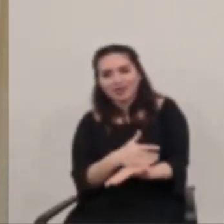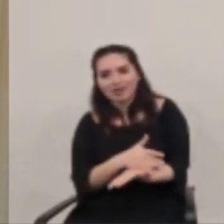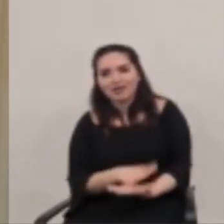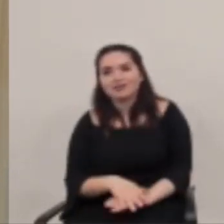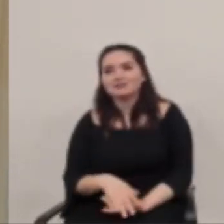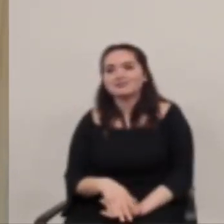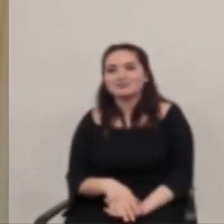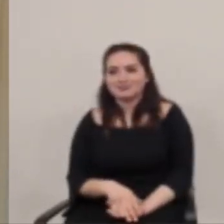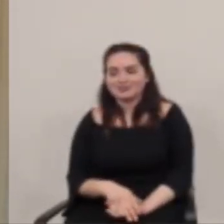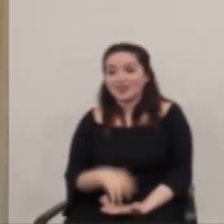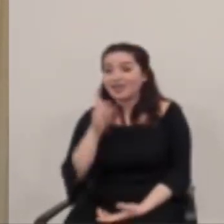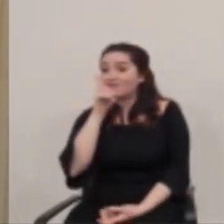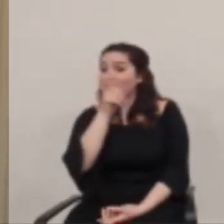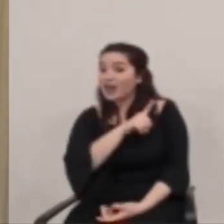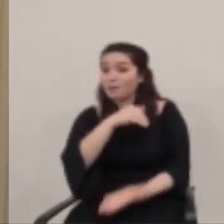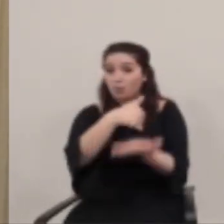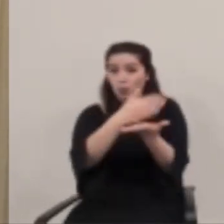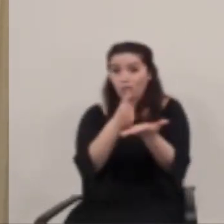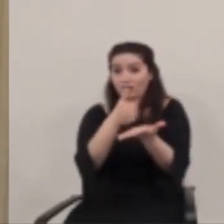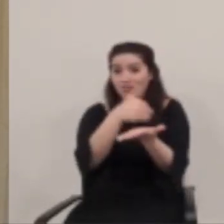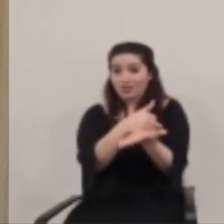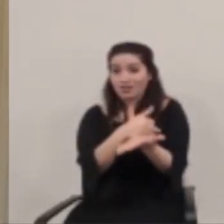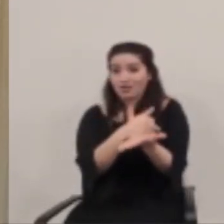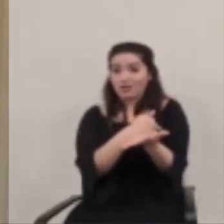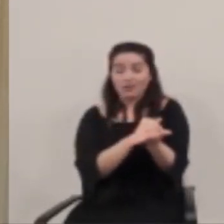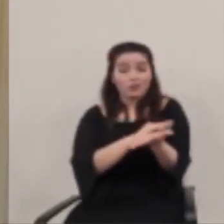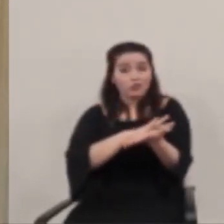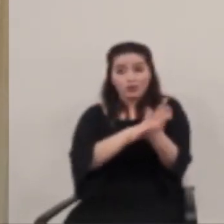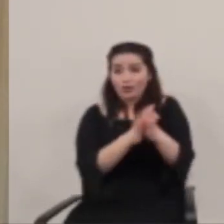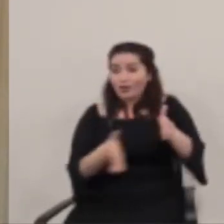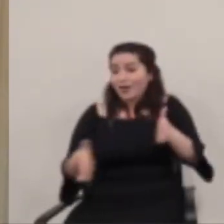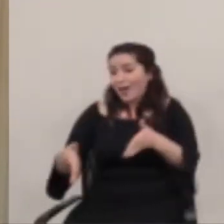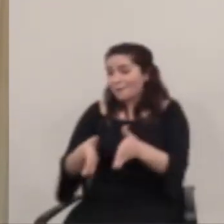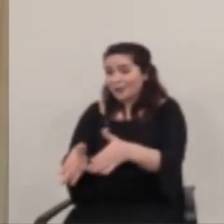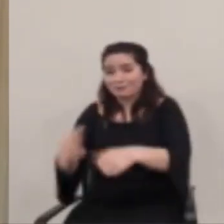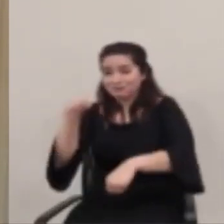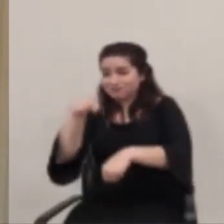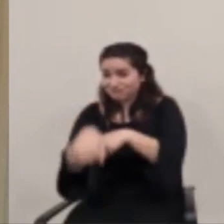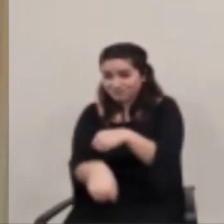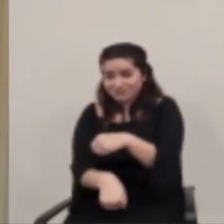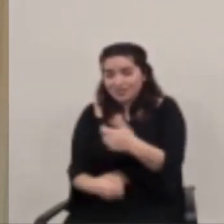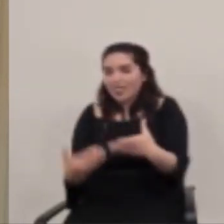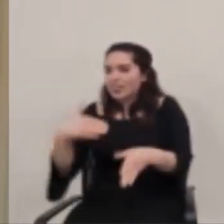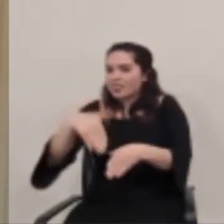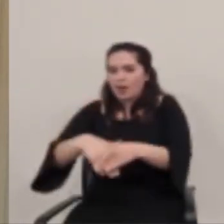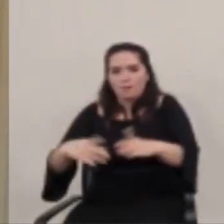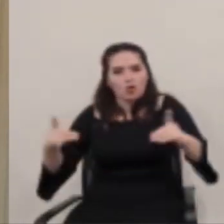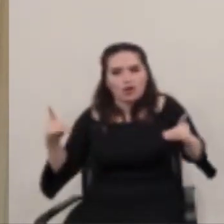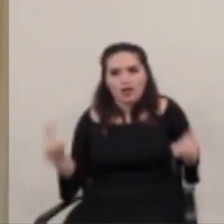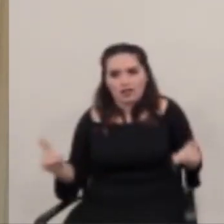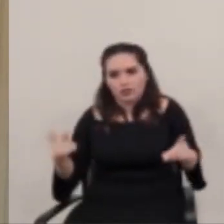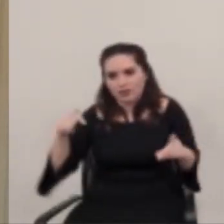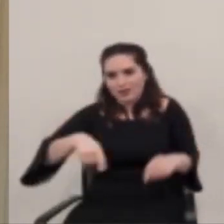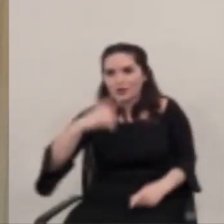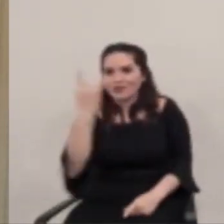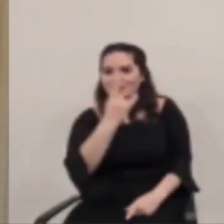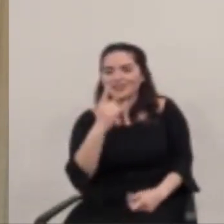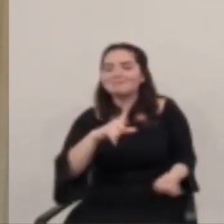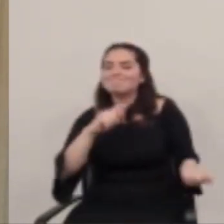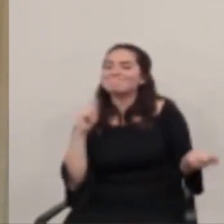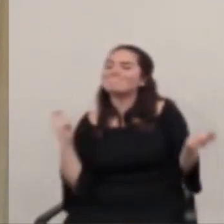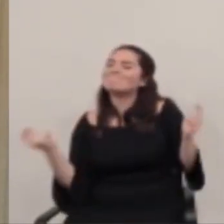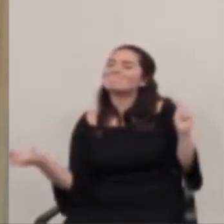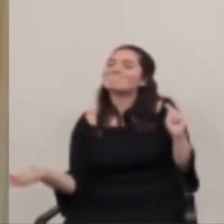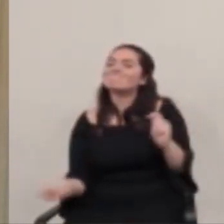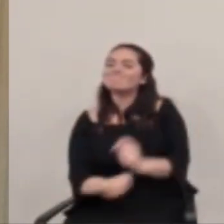y finalmente esta propuesta, después de pasar todos sus caminos democráticos de la universidad, se transforma en una política y